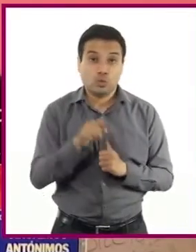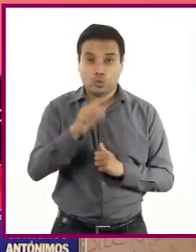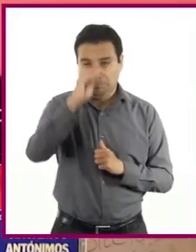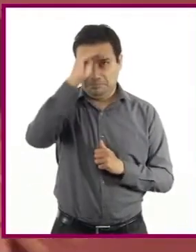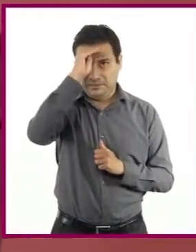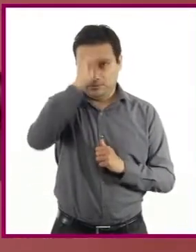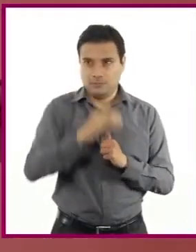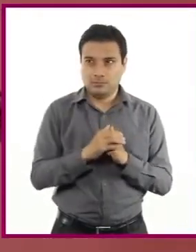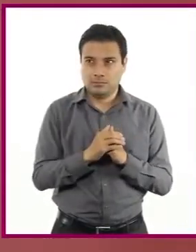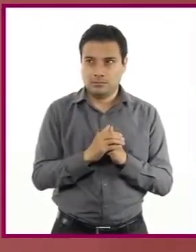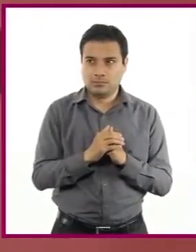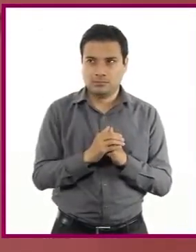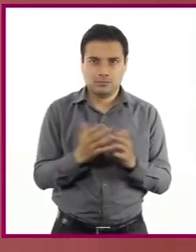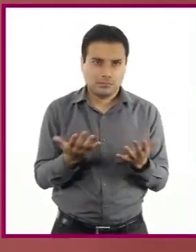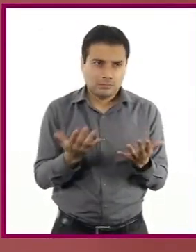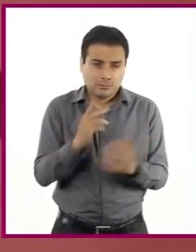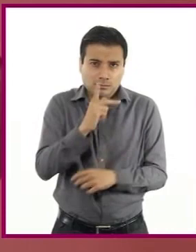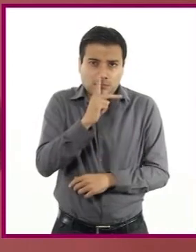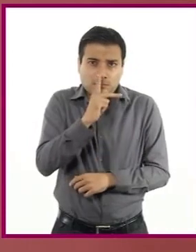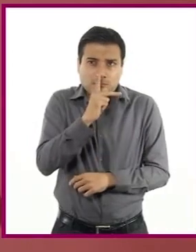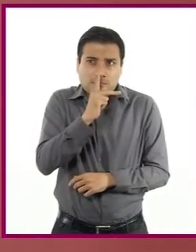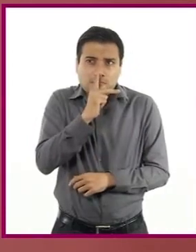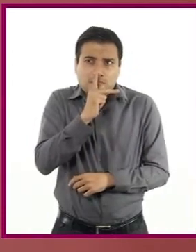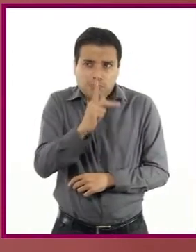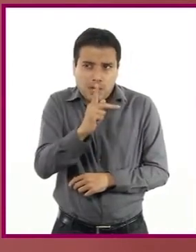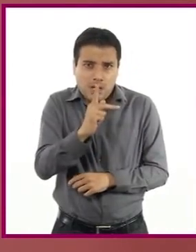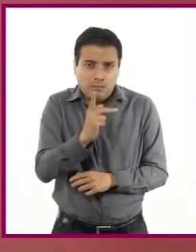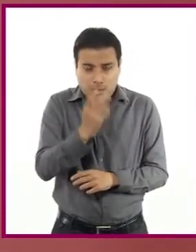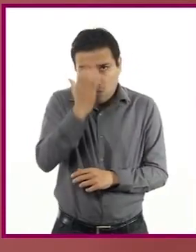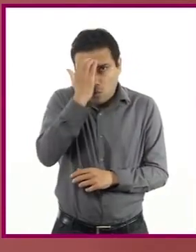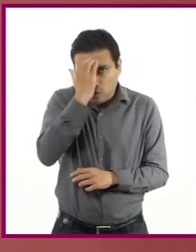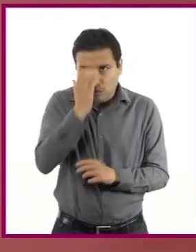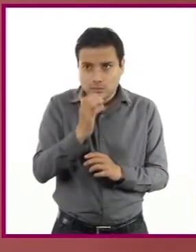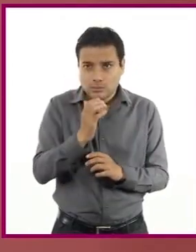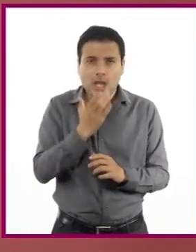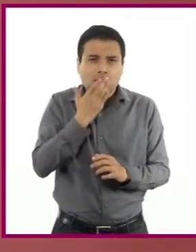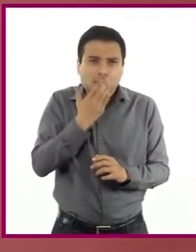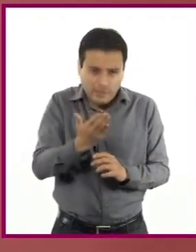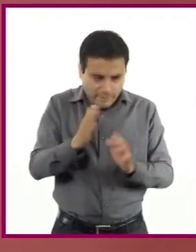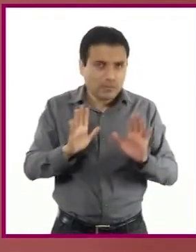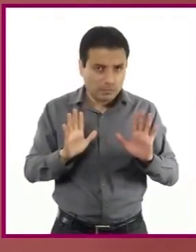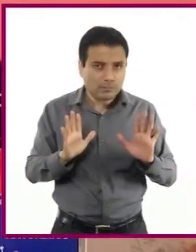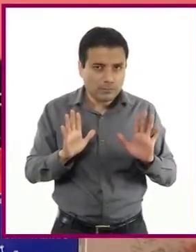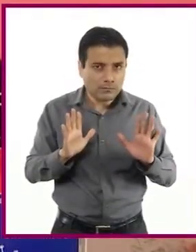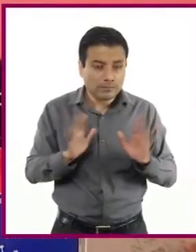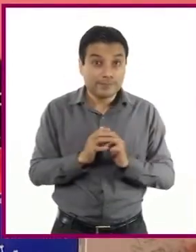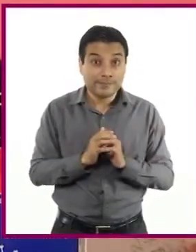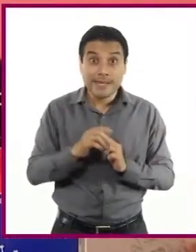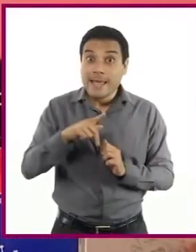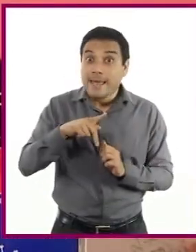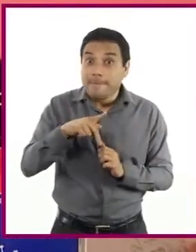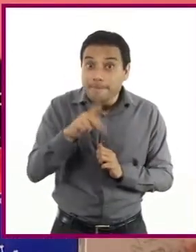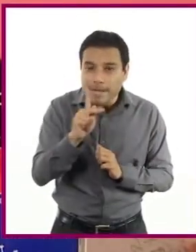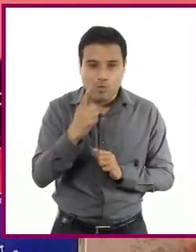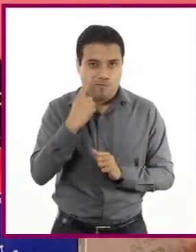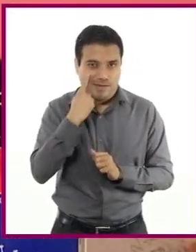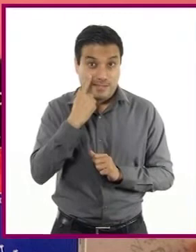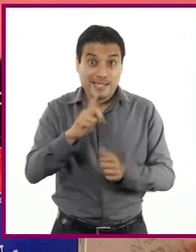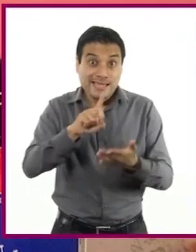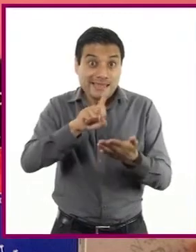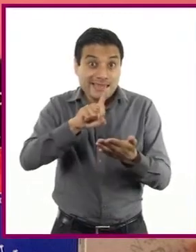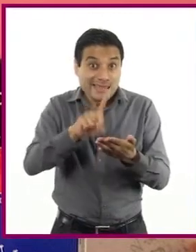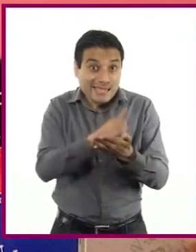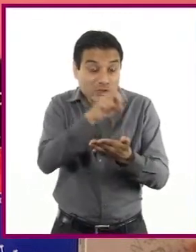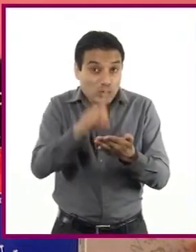para consultar el significado y ortografía de las palabras. Y será correcto. Sin embargo, un